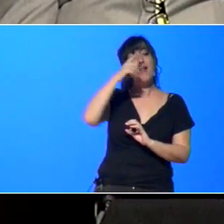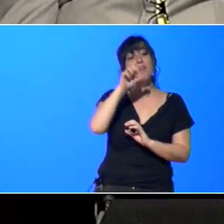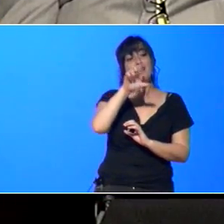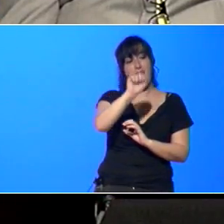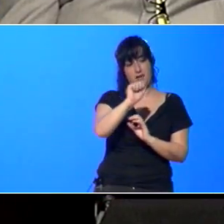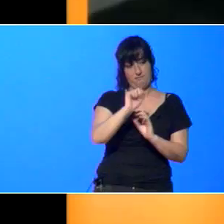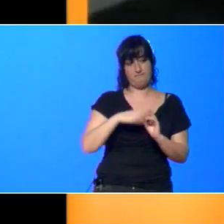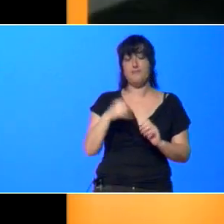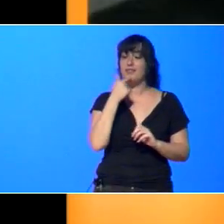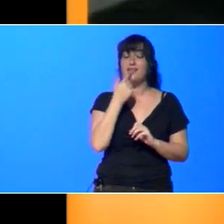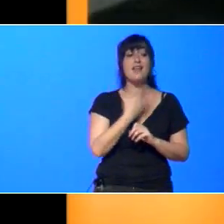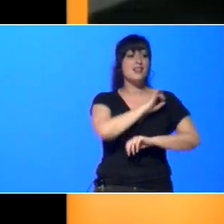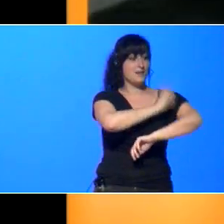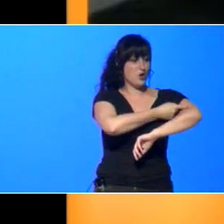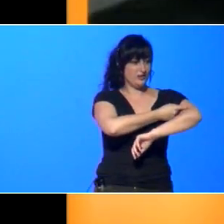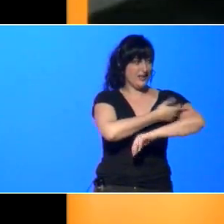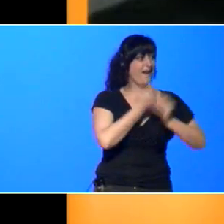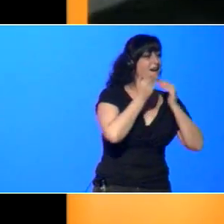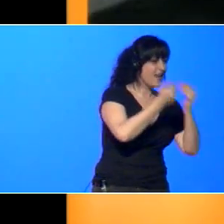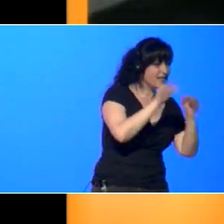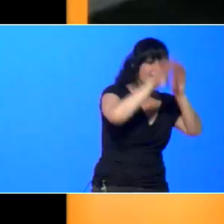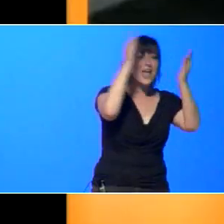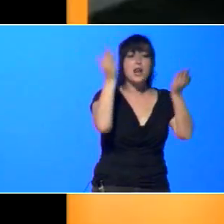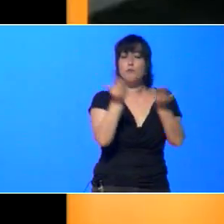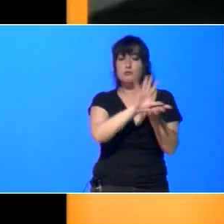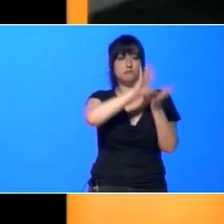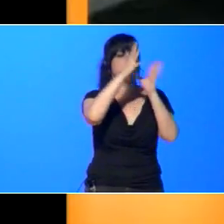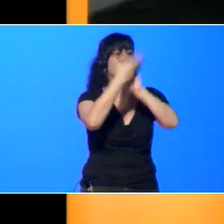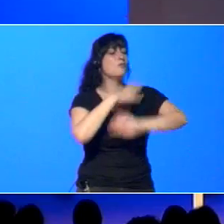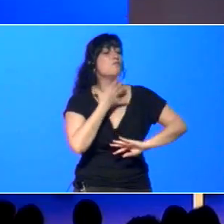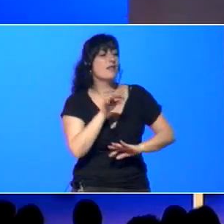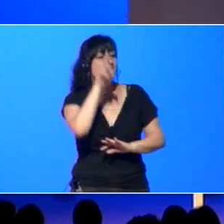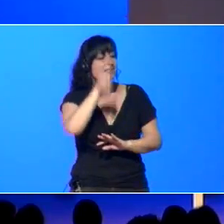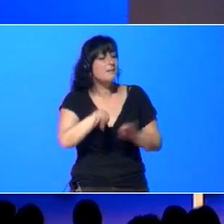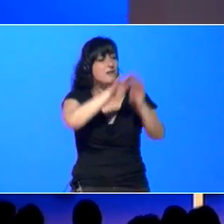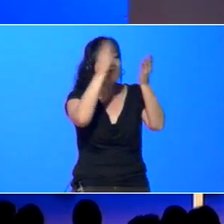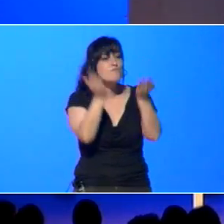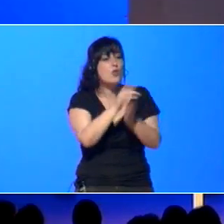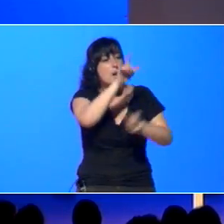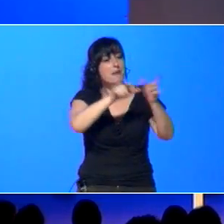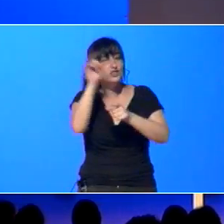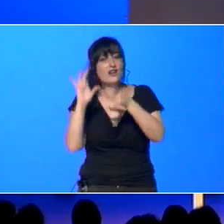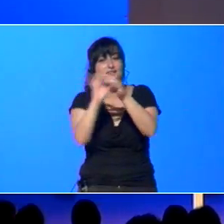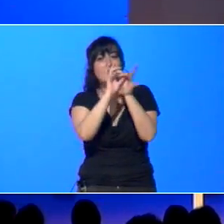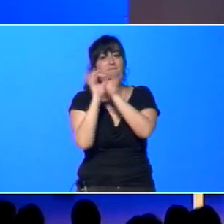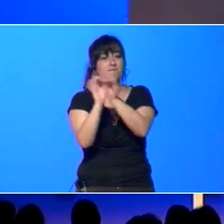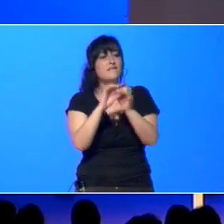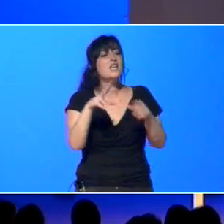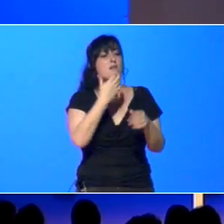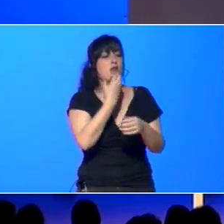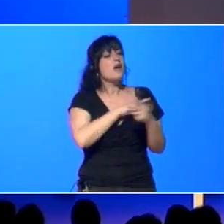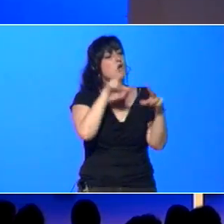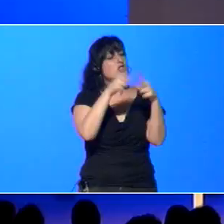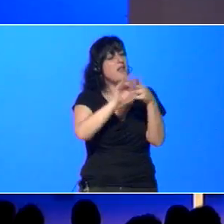mundo y tiene el poder de inspirar, de unir a la gente como pocas otras cosas, y tiene más capacidad que los gobiernos de derribar barreras sociales. No